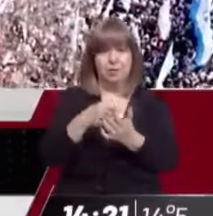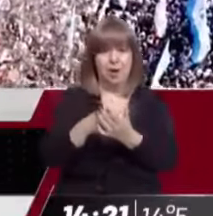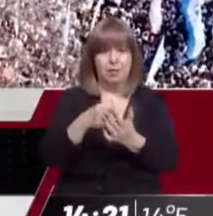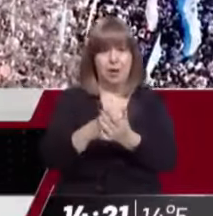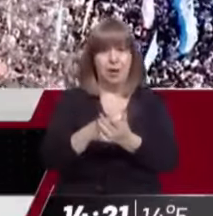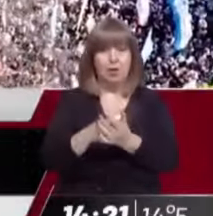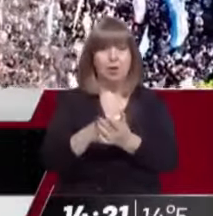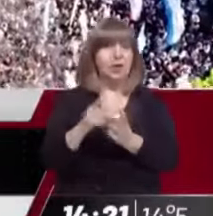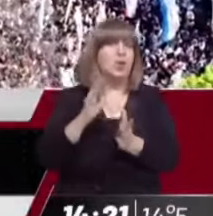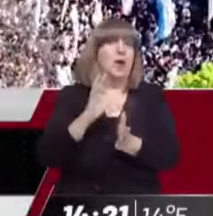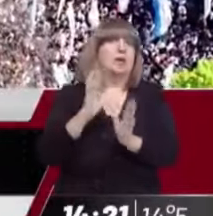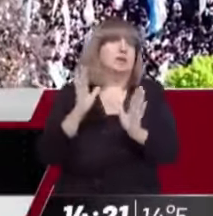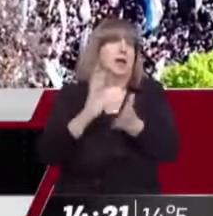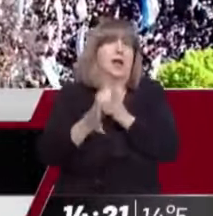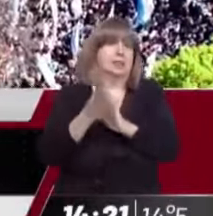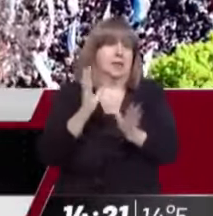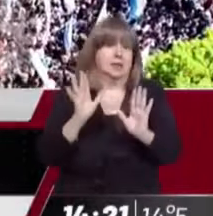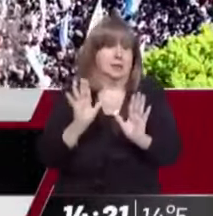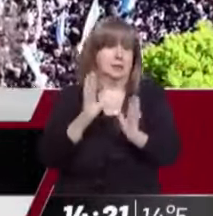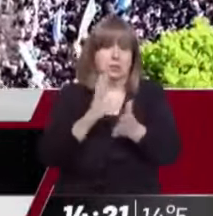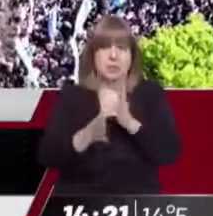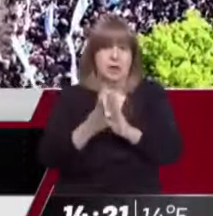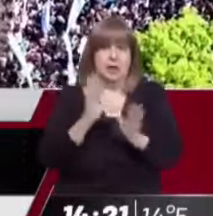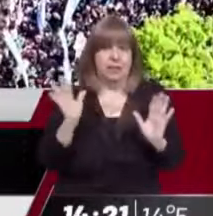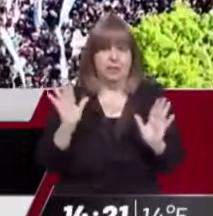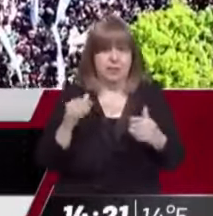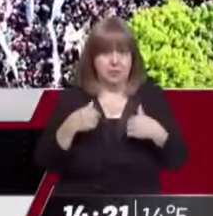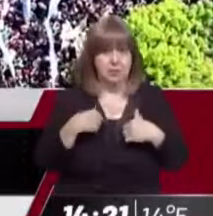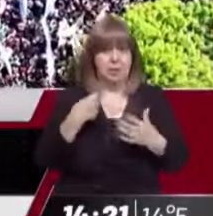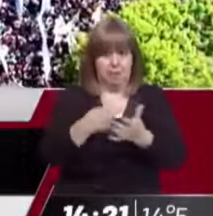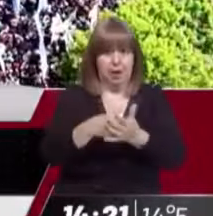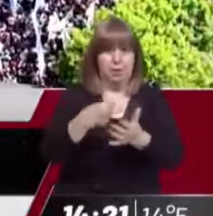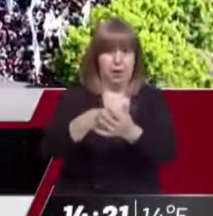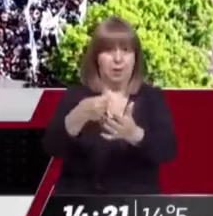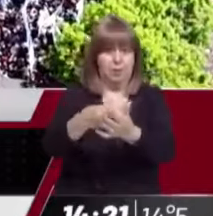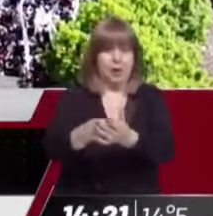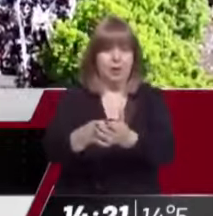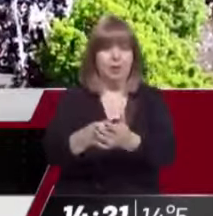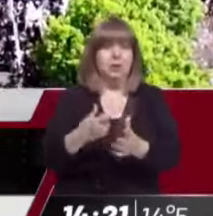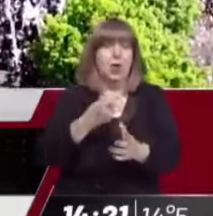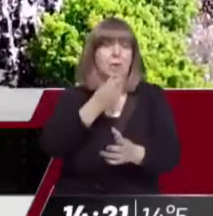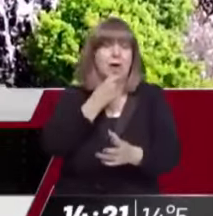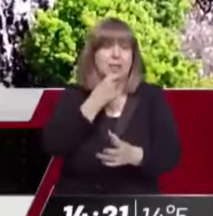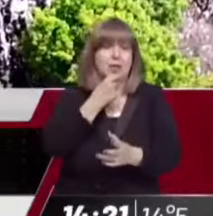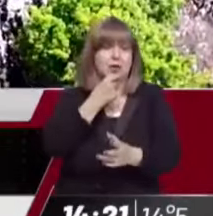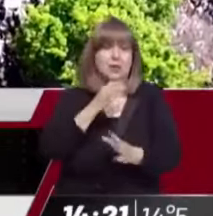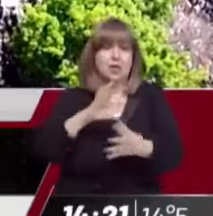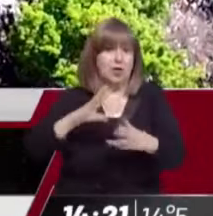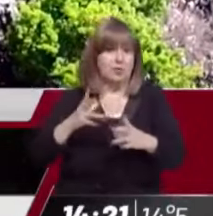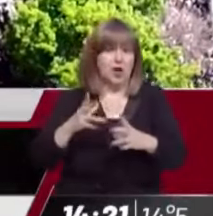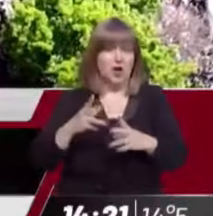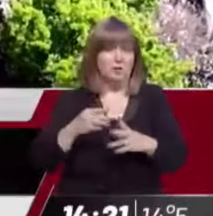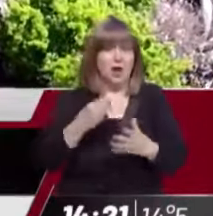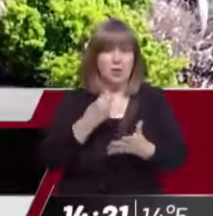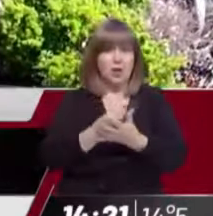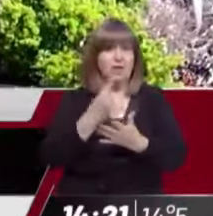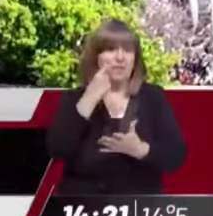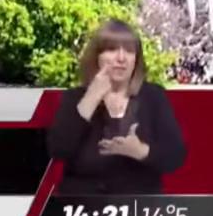¿crees que eso sostén también de la universidad pública? Claro, exactamente. O sea, soy un mendocino más en ese sentido. Estoy aquí